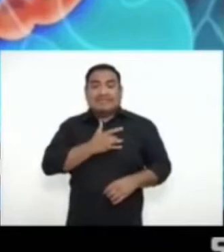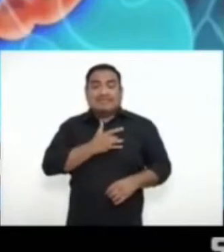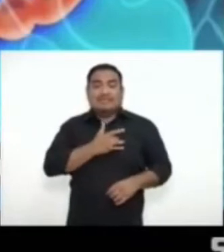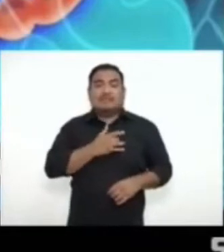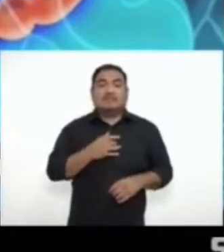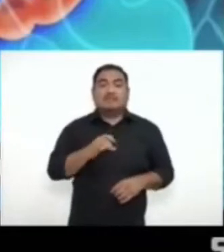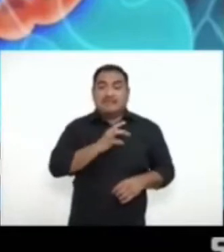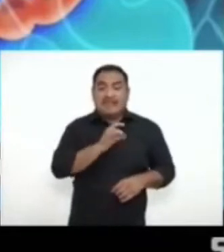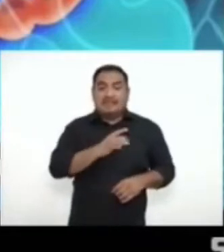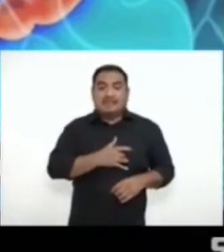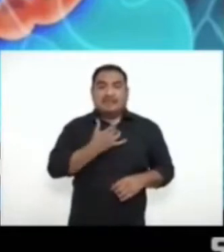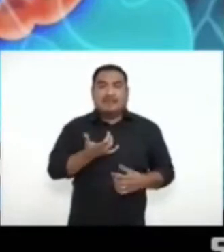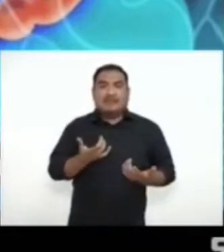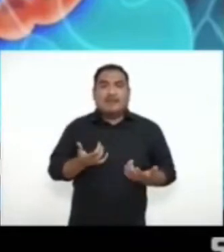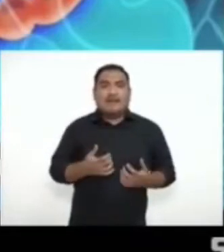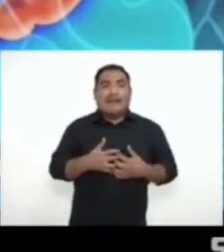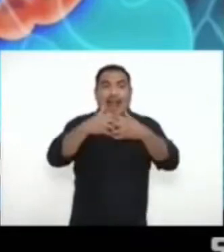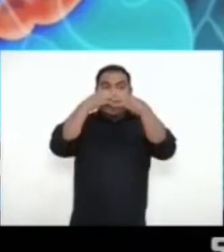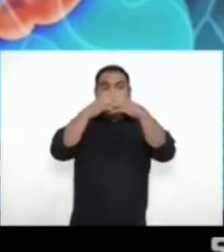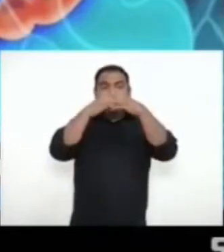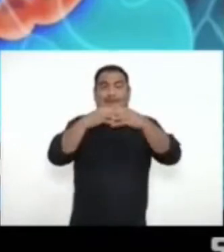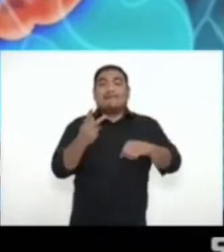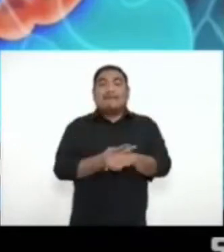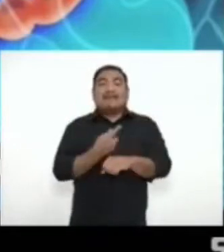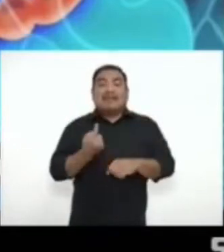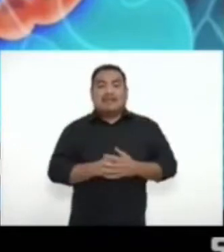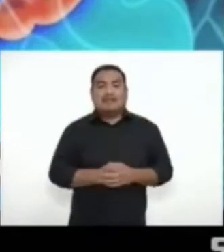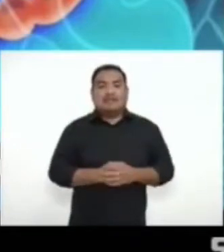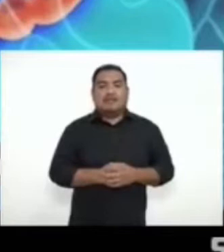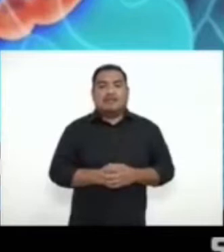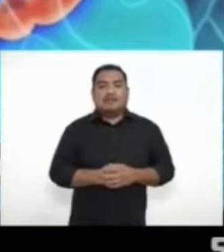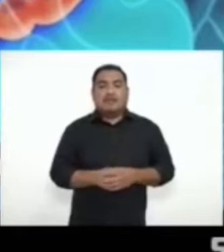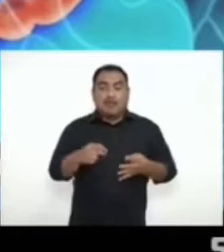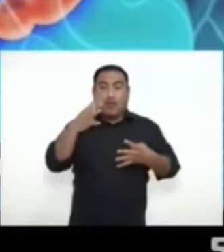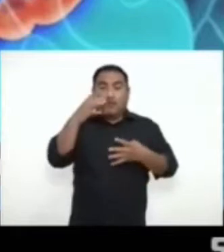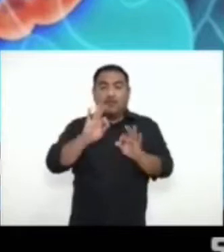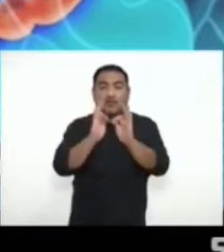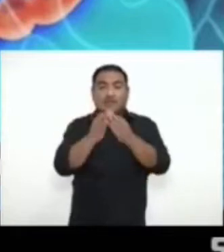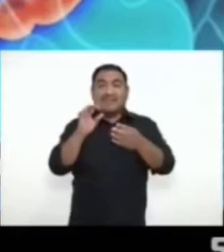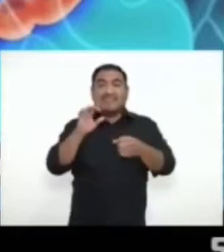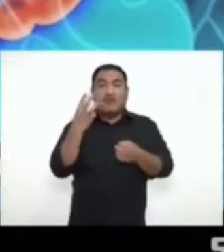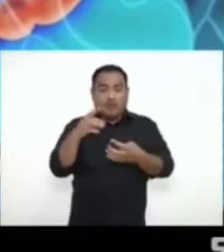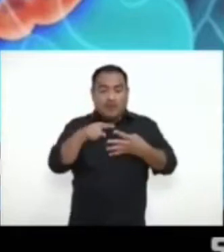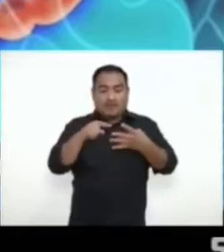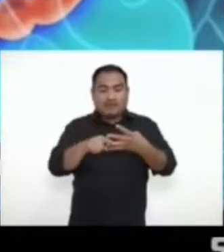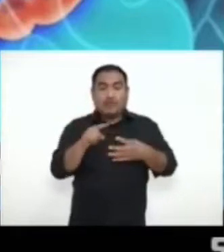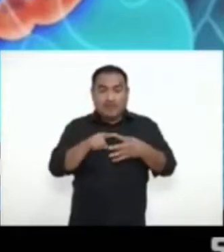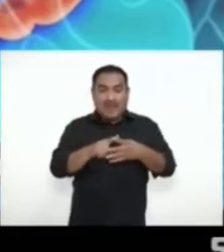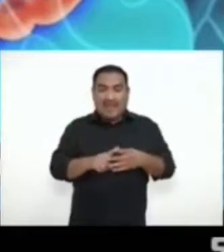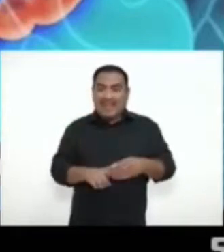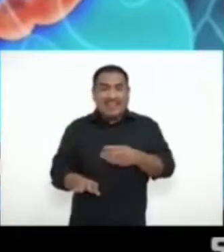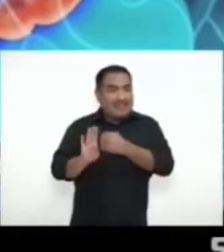la manera de gestionar el miedo son tres: o atacamos, o huimos, o nos